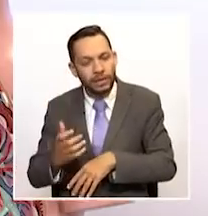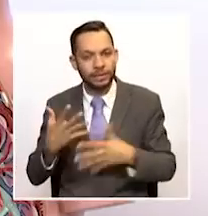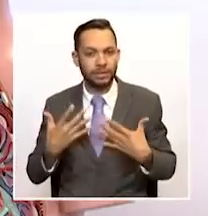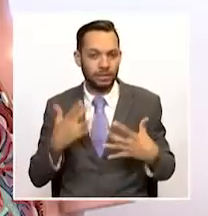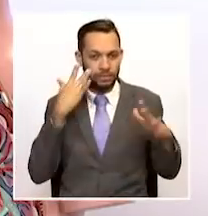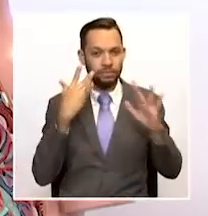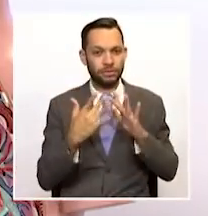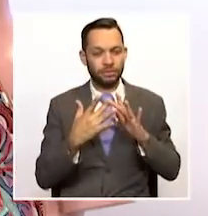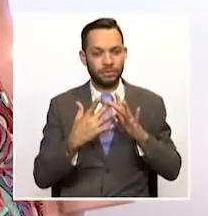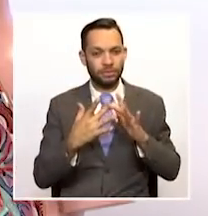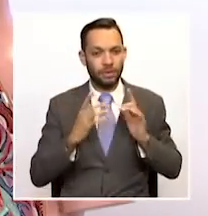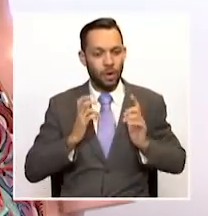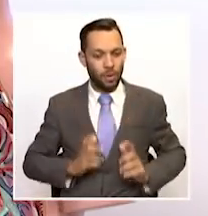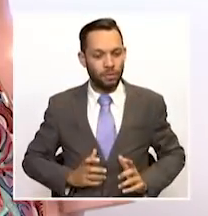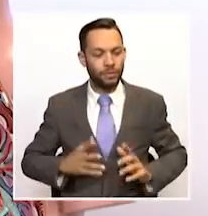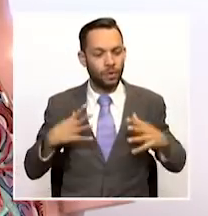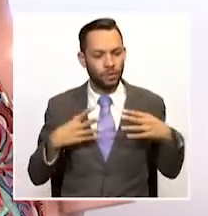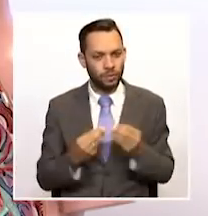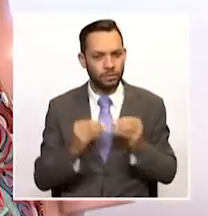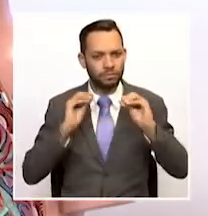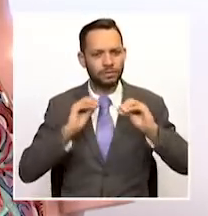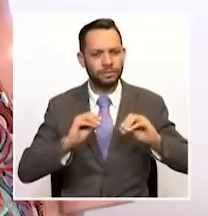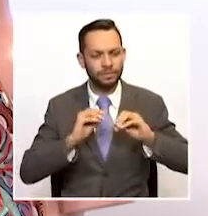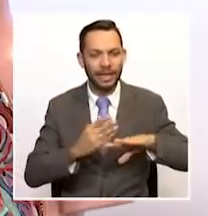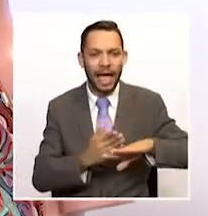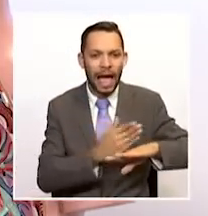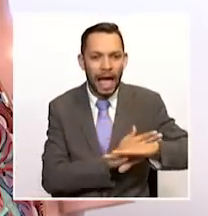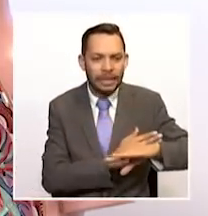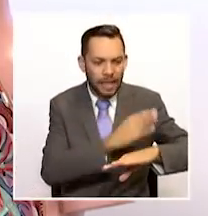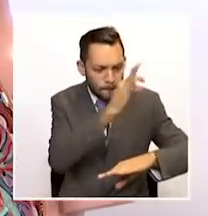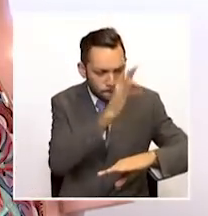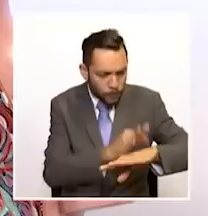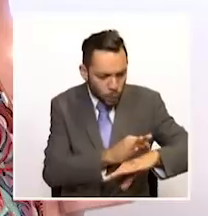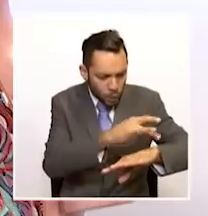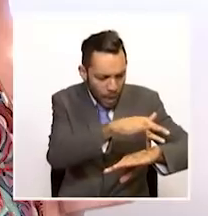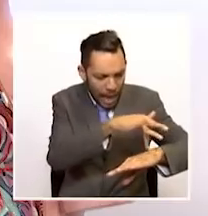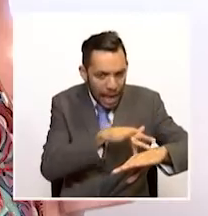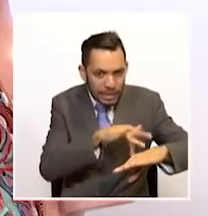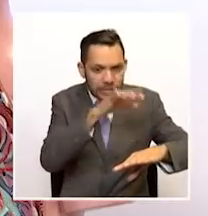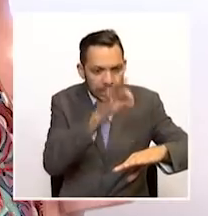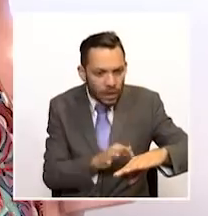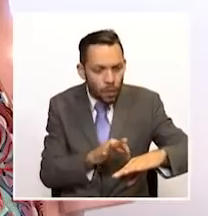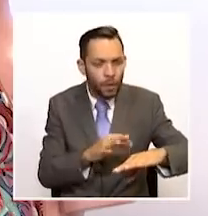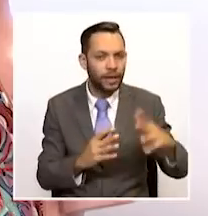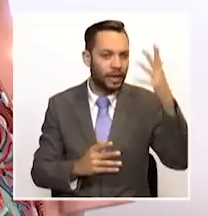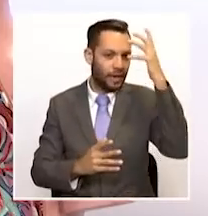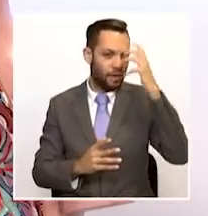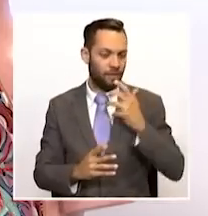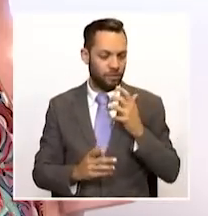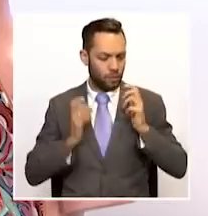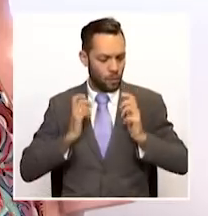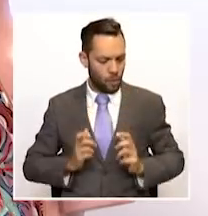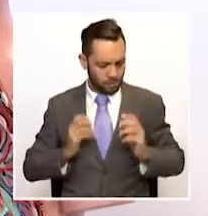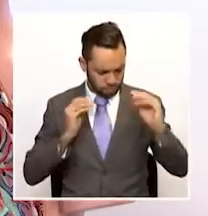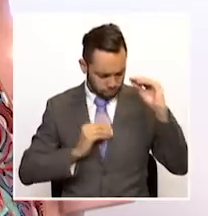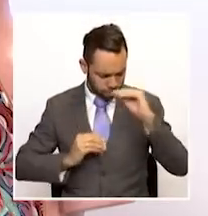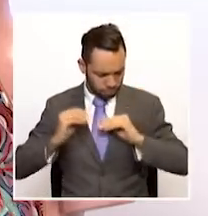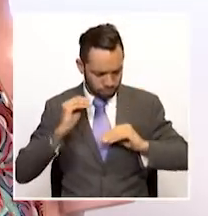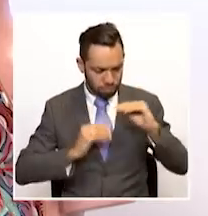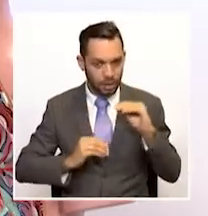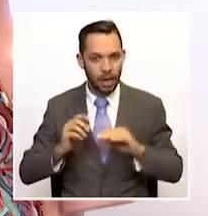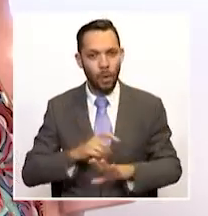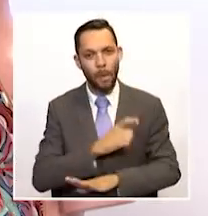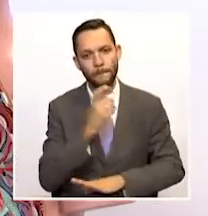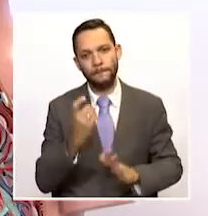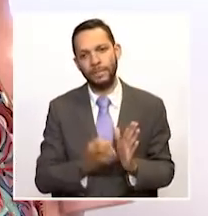que no sigamos haciendo diagnósticos tardíos que sepamos interpretar ese examen de laboratorio y que utilicemos todas las herramientas diagnósticas